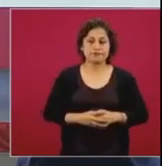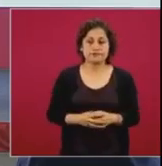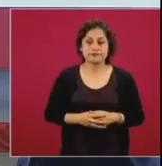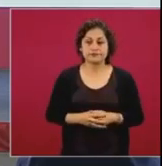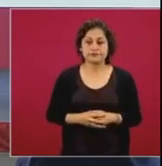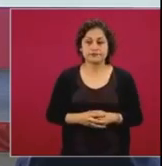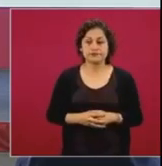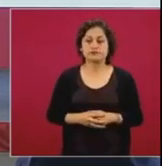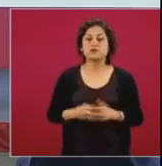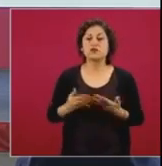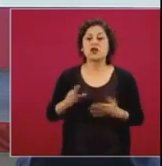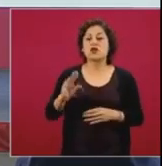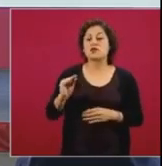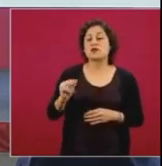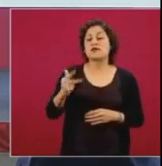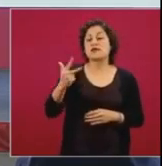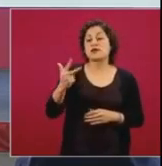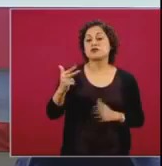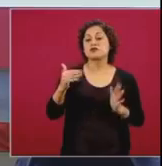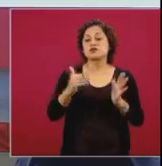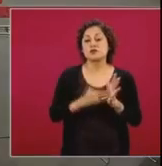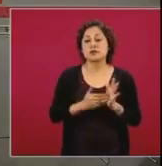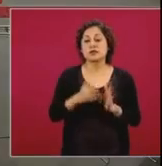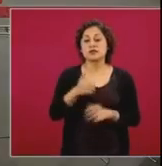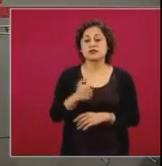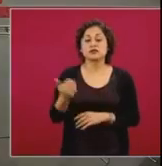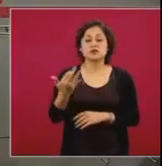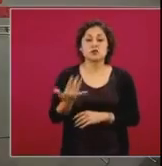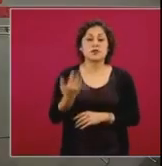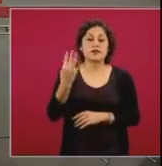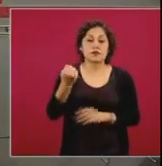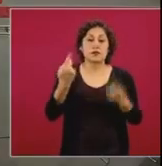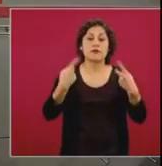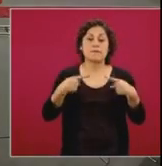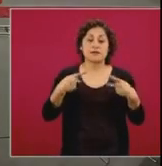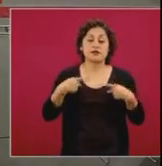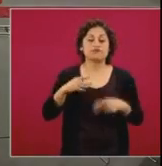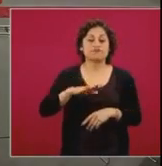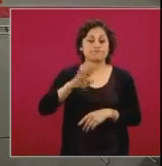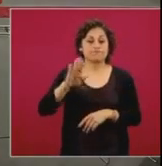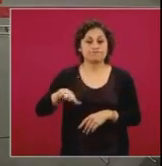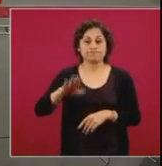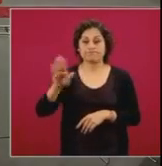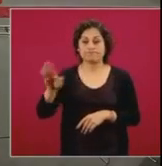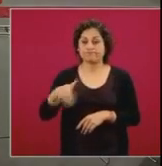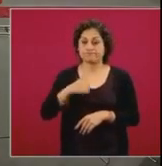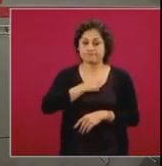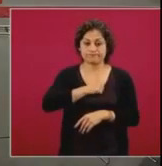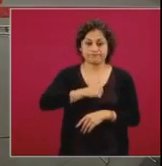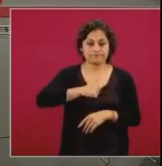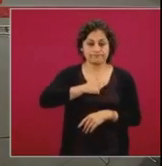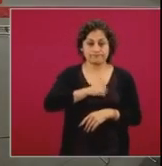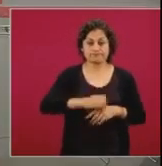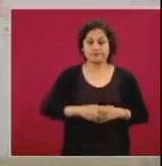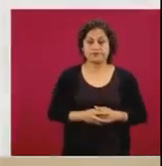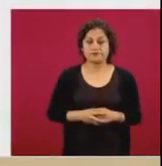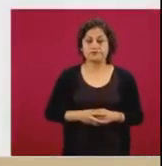de 98.259 personas que desafortunadamente han perdido la vida